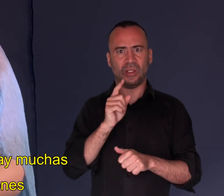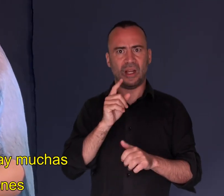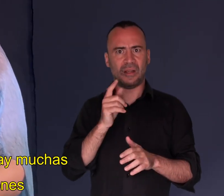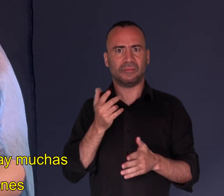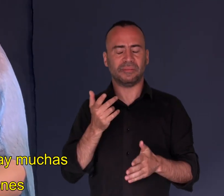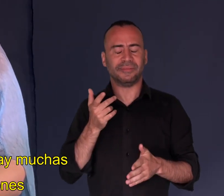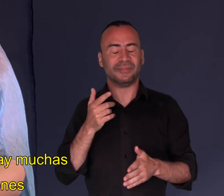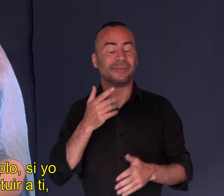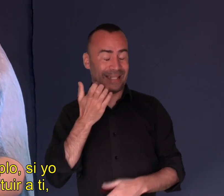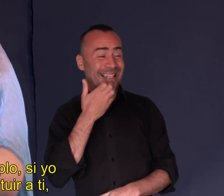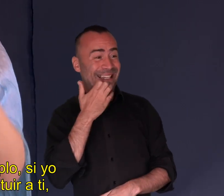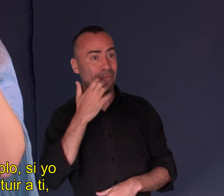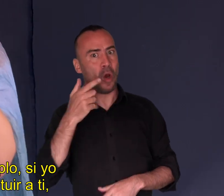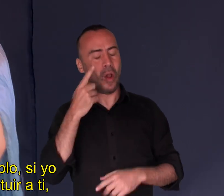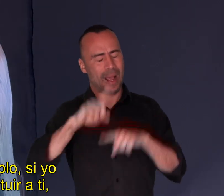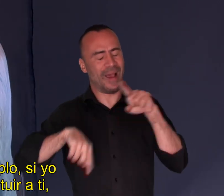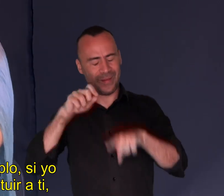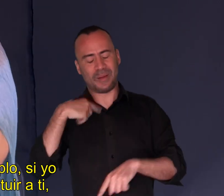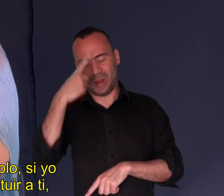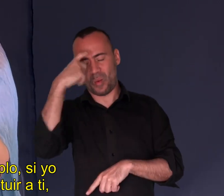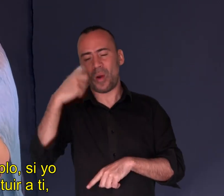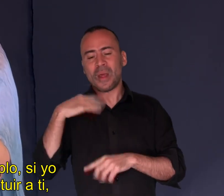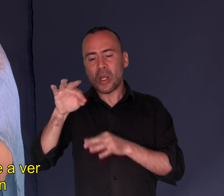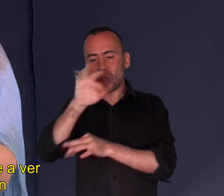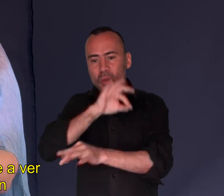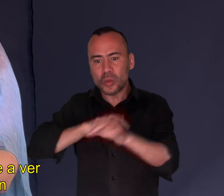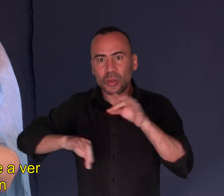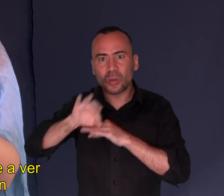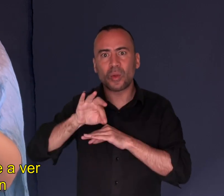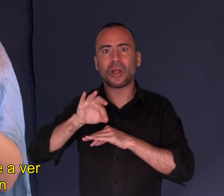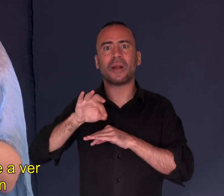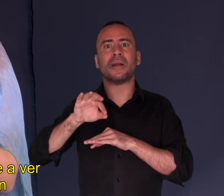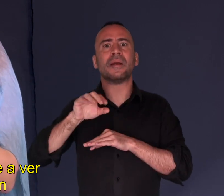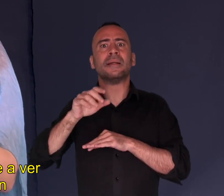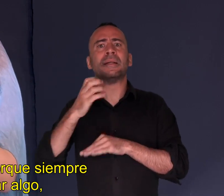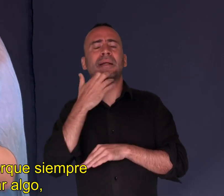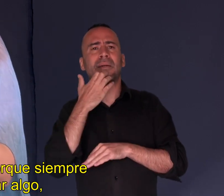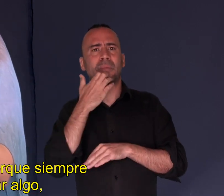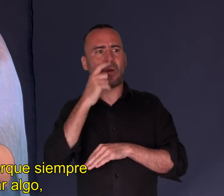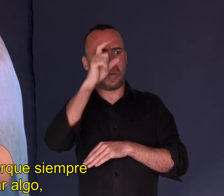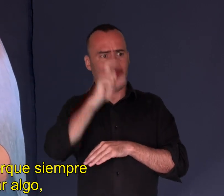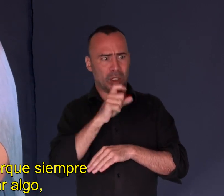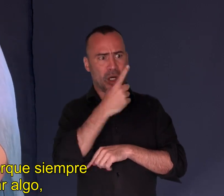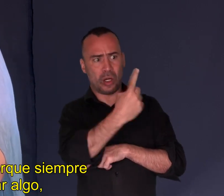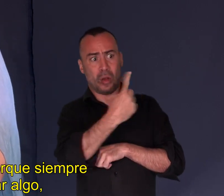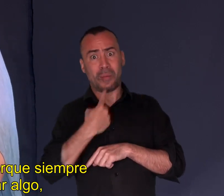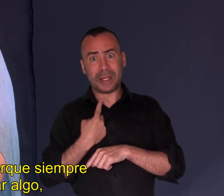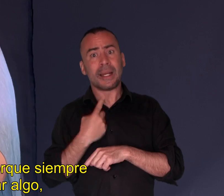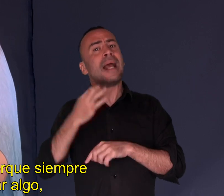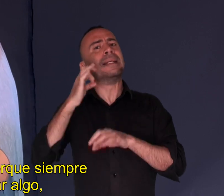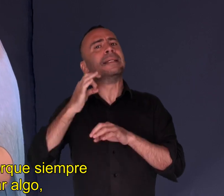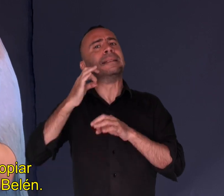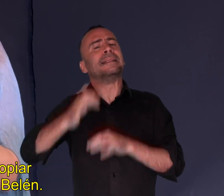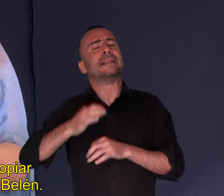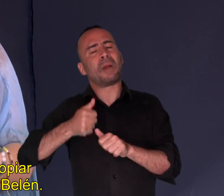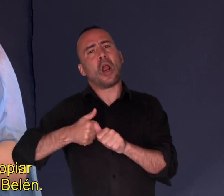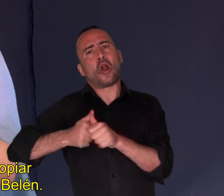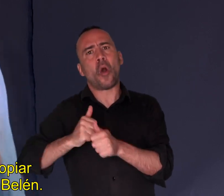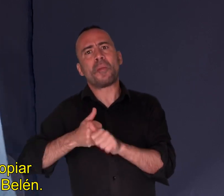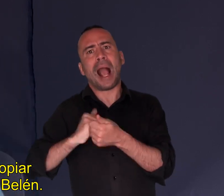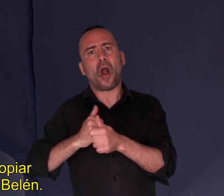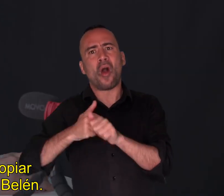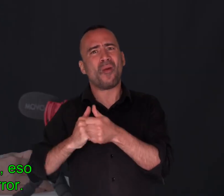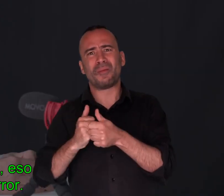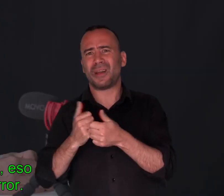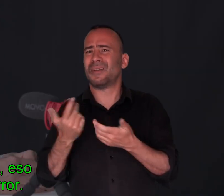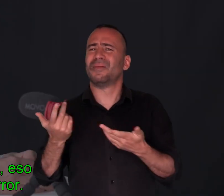que hay muchas sustituciones que por ejemplo si yo te voy a sustituir a ti Dicen vente a ver a Belén no por no verte porque siempre vas a aportar algo pero por copiar